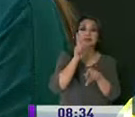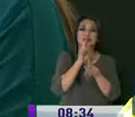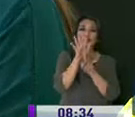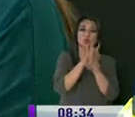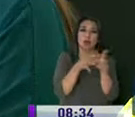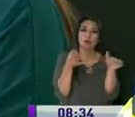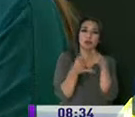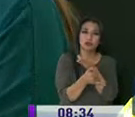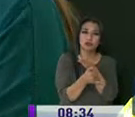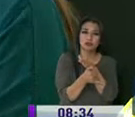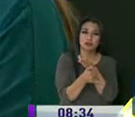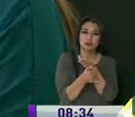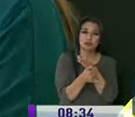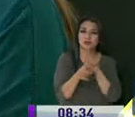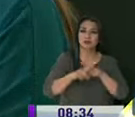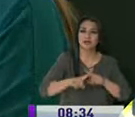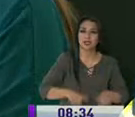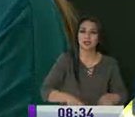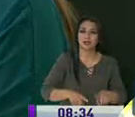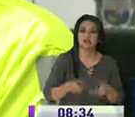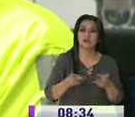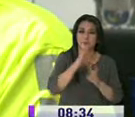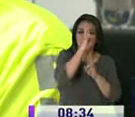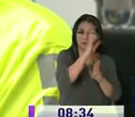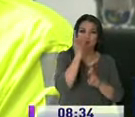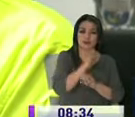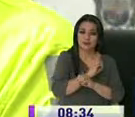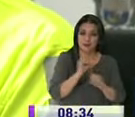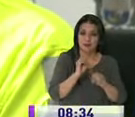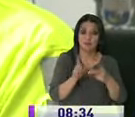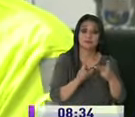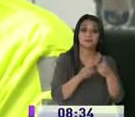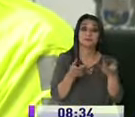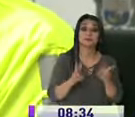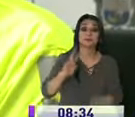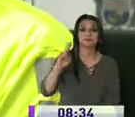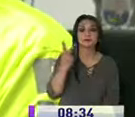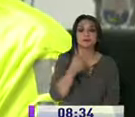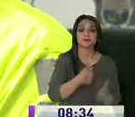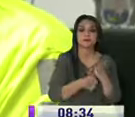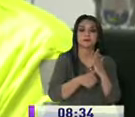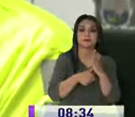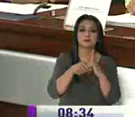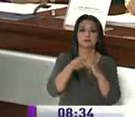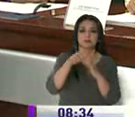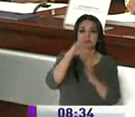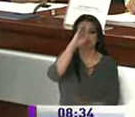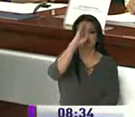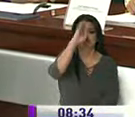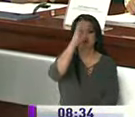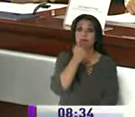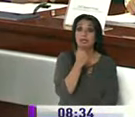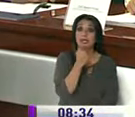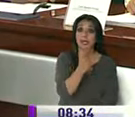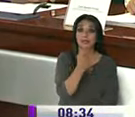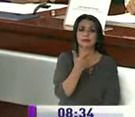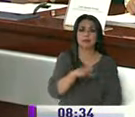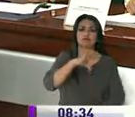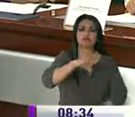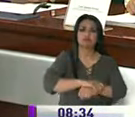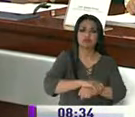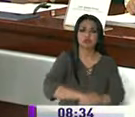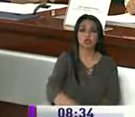nuestro Quito progrese de una manera ordenada. Adicional, como usted mismo me dice por acá, por lo anterior apelo a su caballerosidad